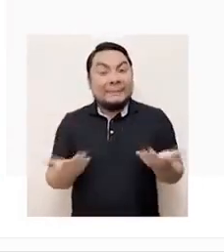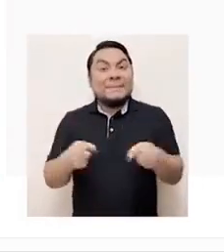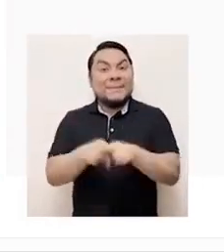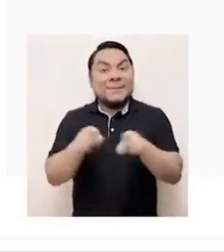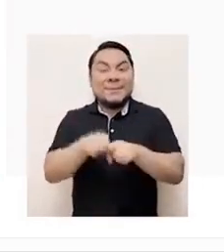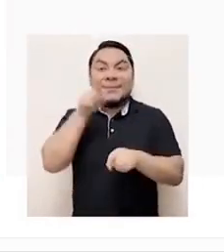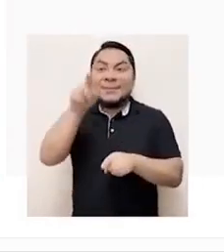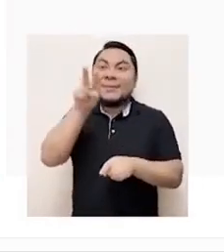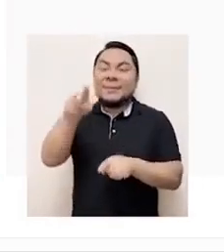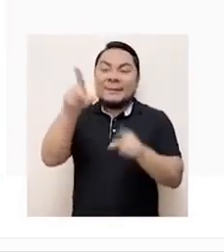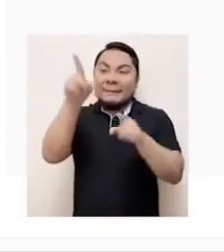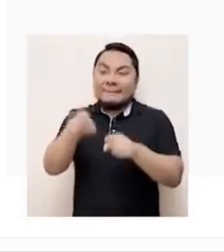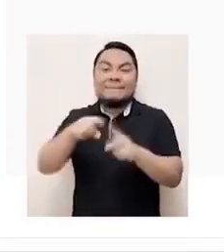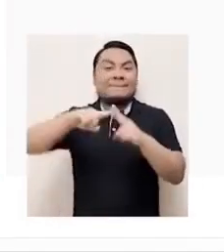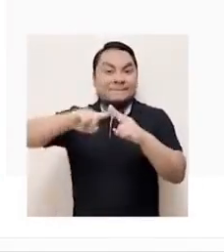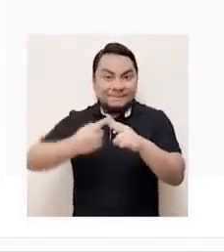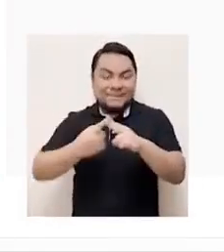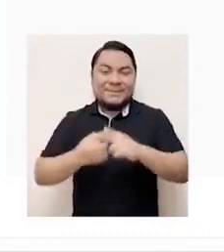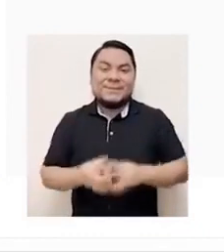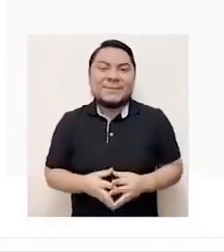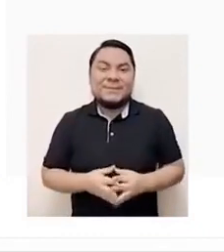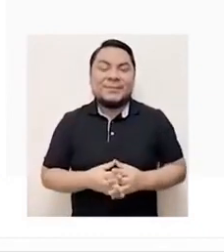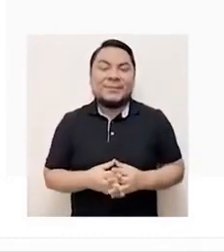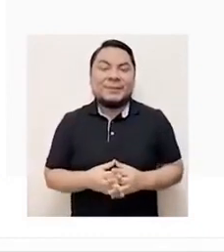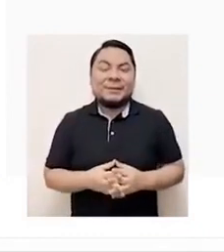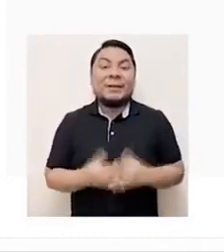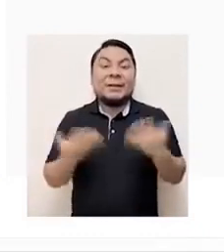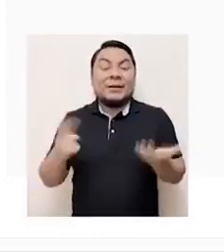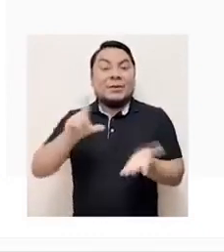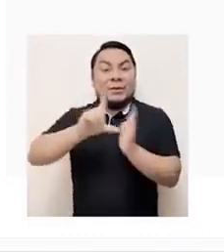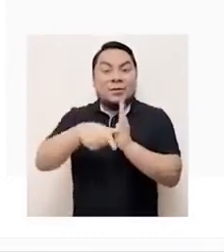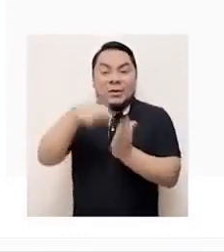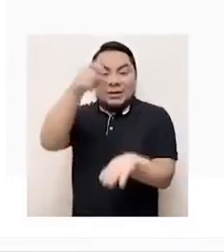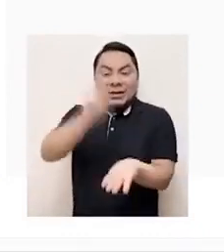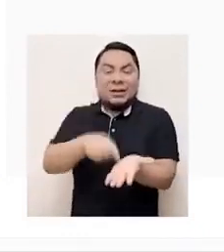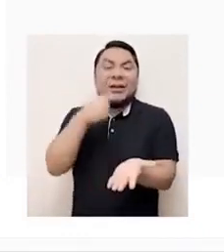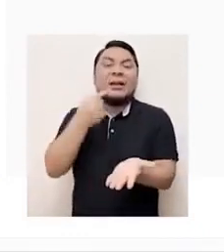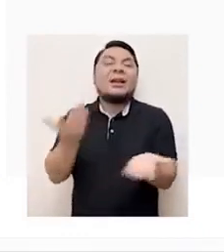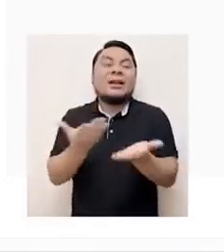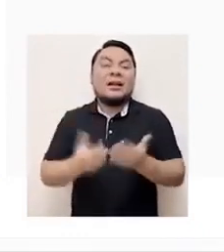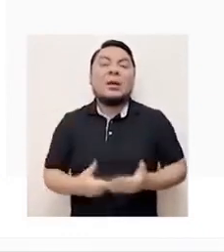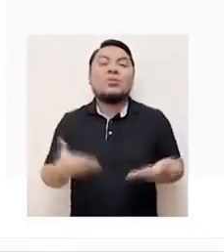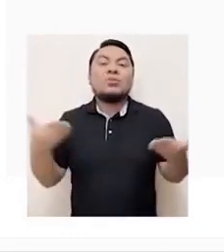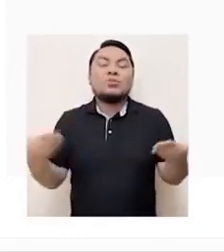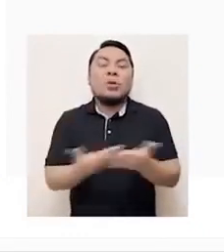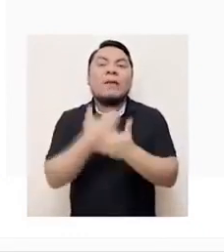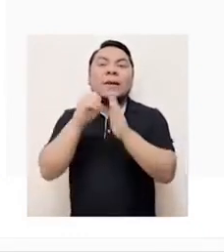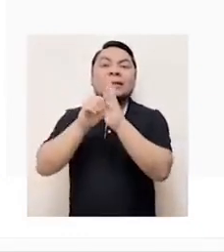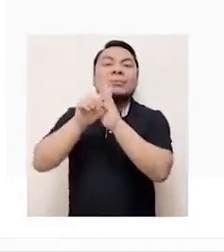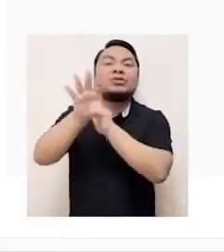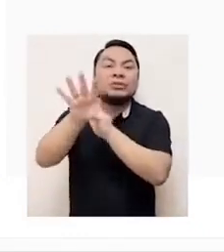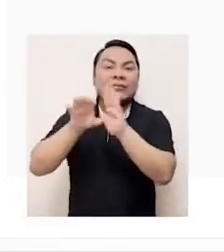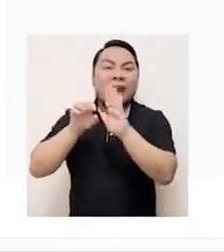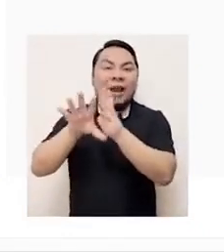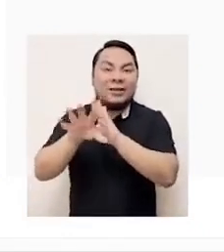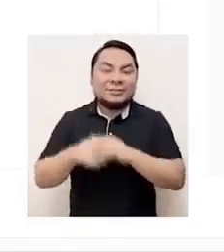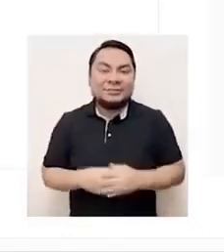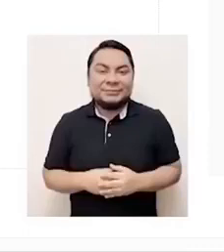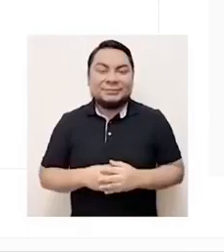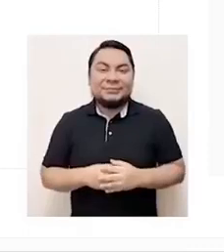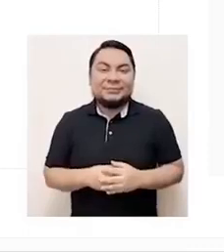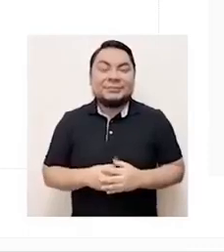seguidamente haga clic en el botón inicio y luego haga clic sobre el botón nueva diapositiva